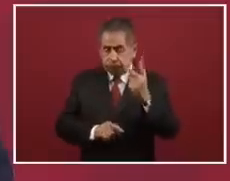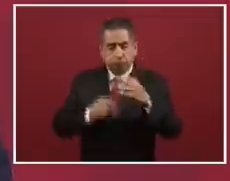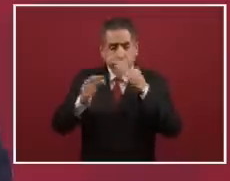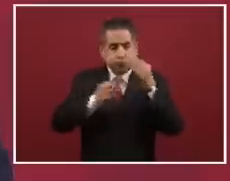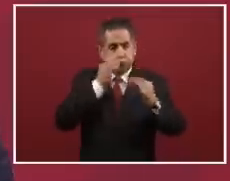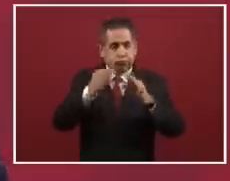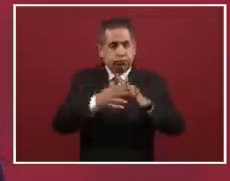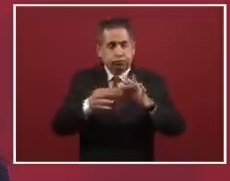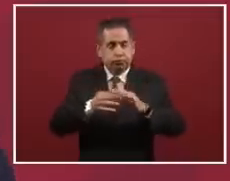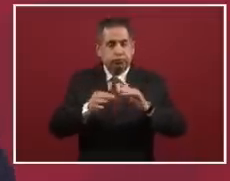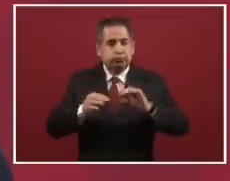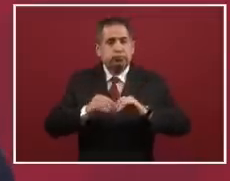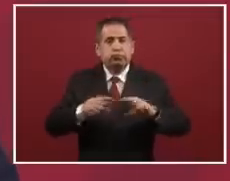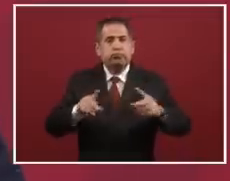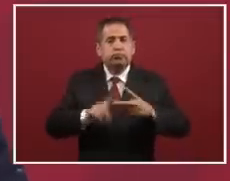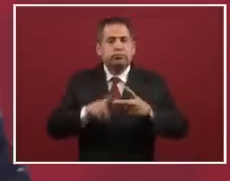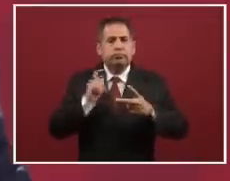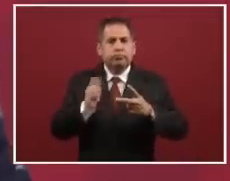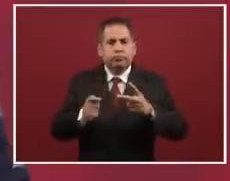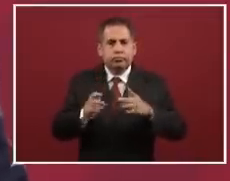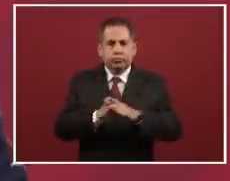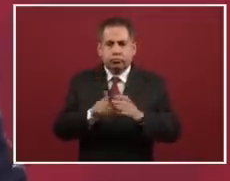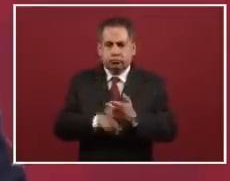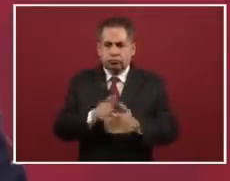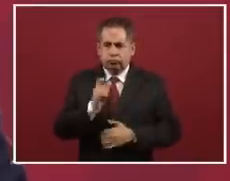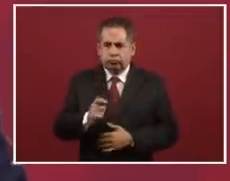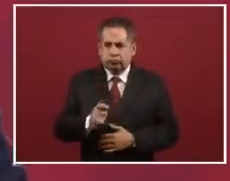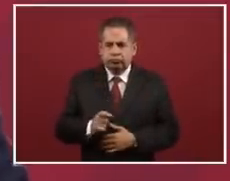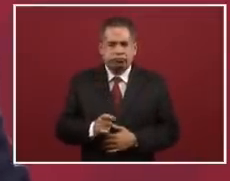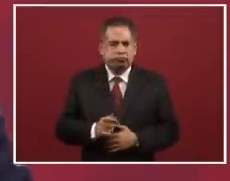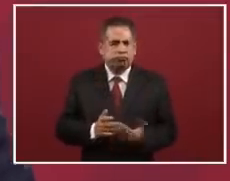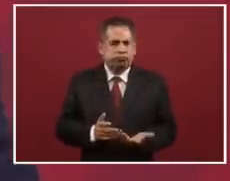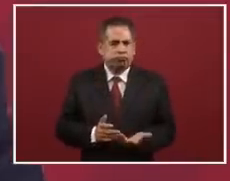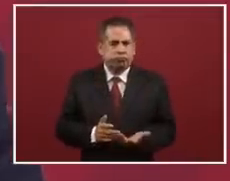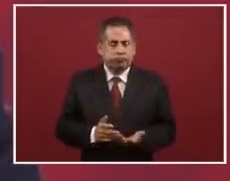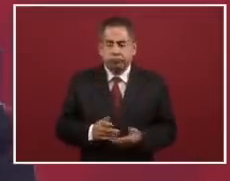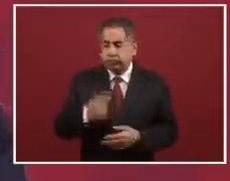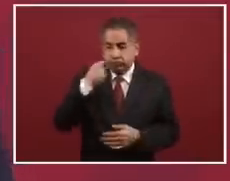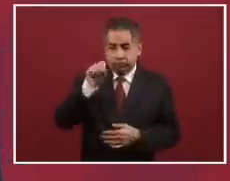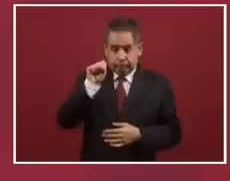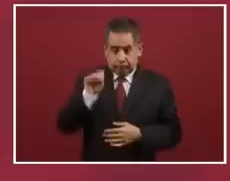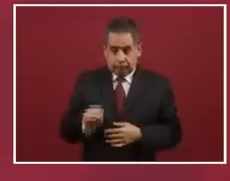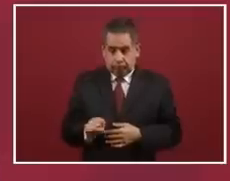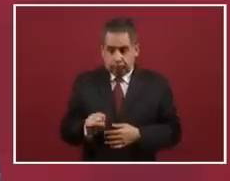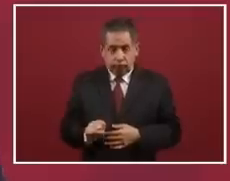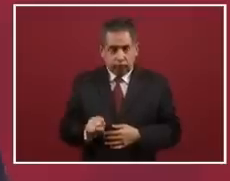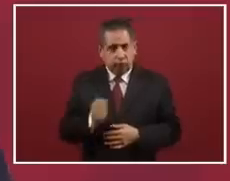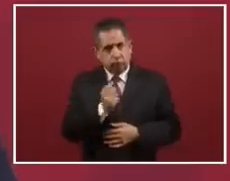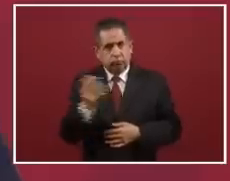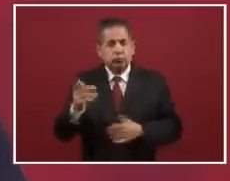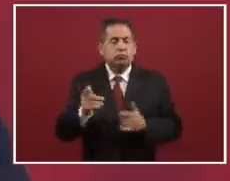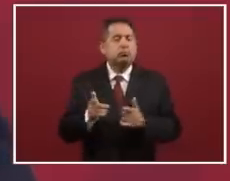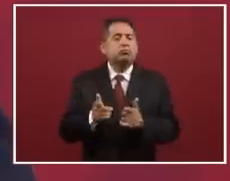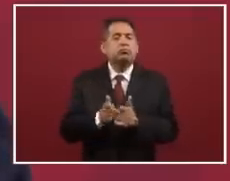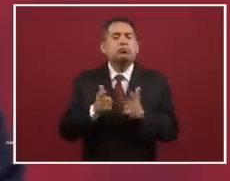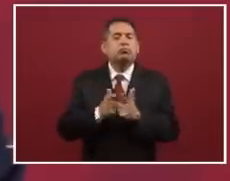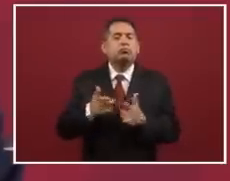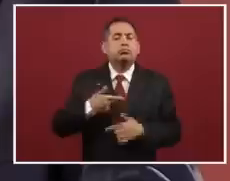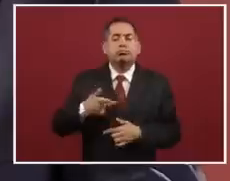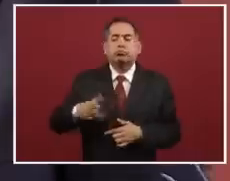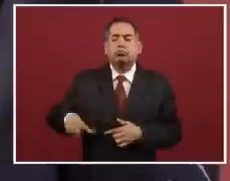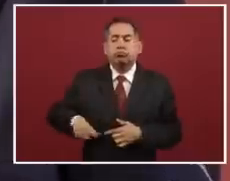decir, desarrollar, poner sobre la mesa, es la inversión en el sur. Ya lo dijeron aquí varios de los gobernadores, que está en